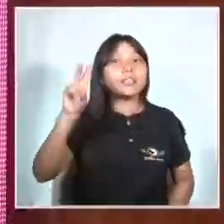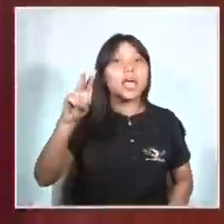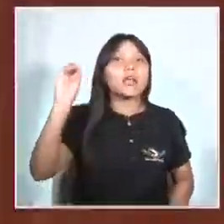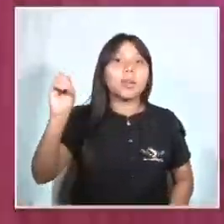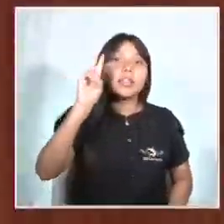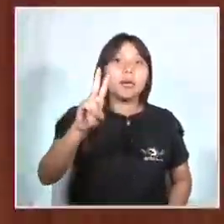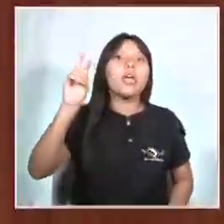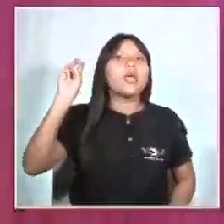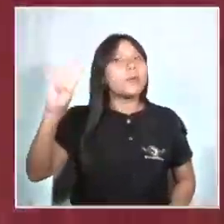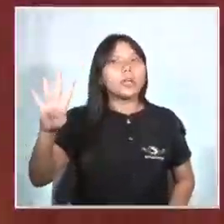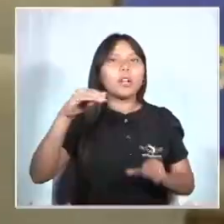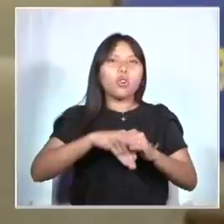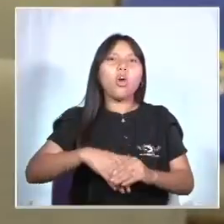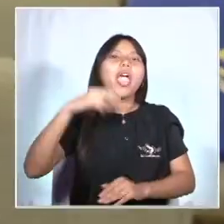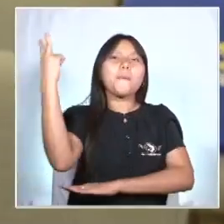victoria,